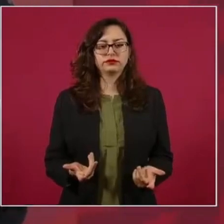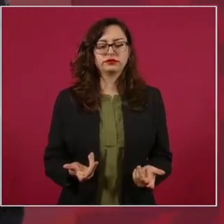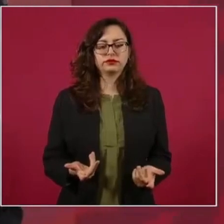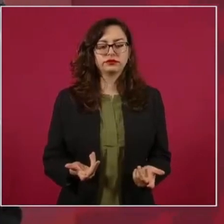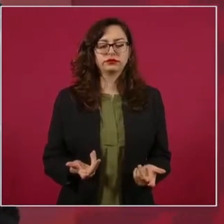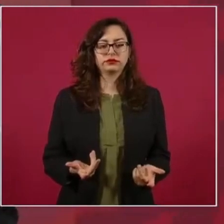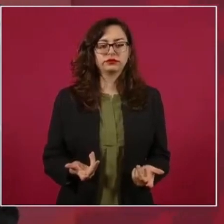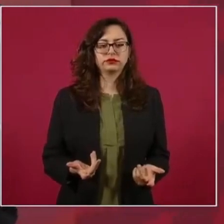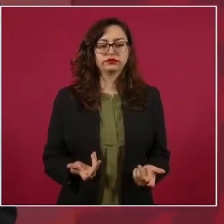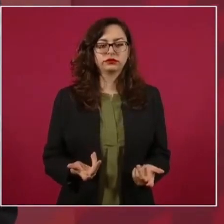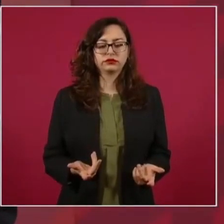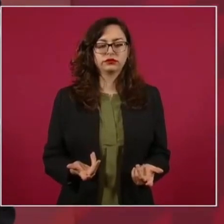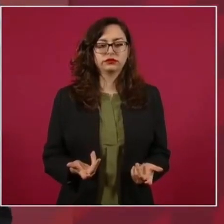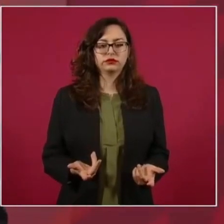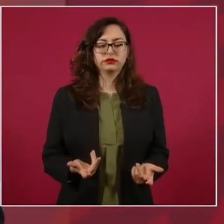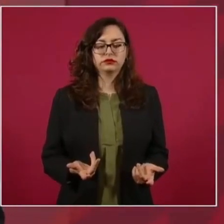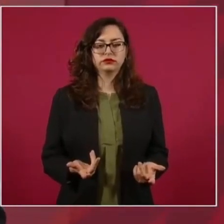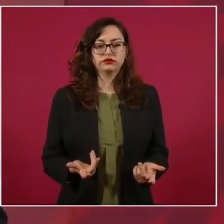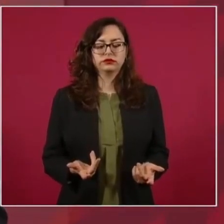a